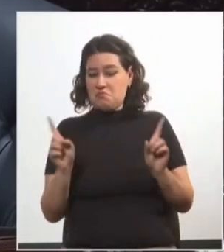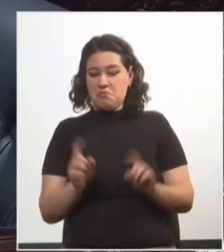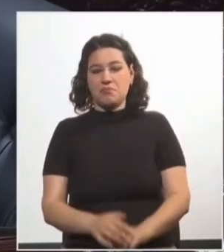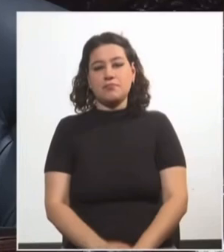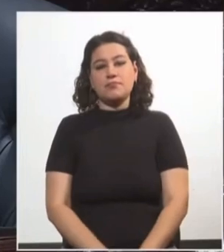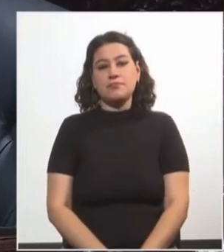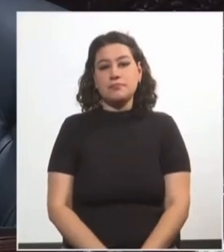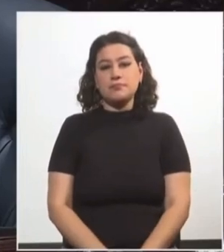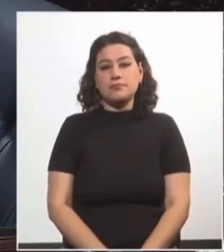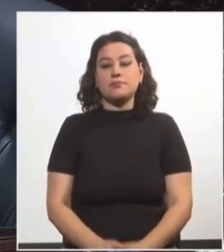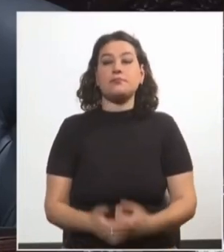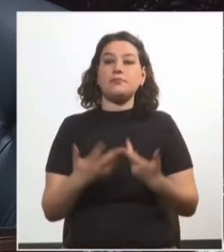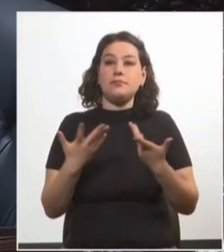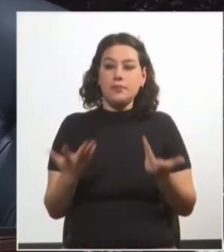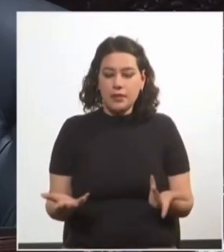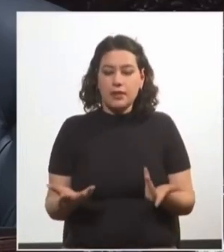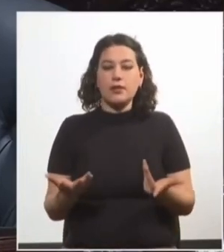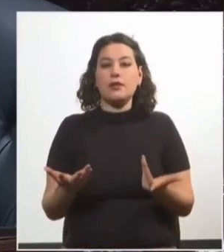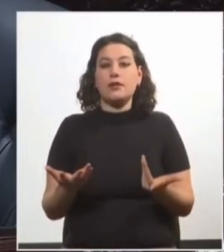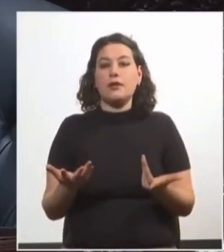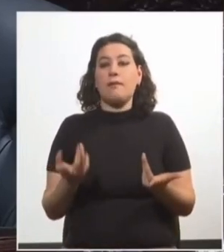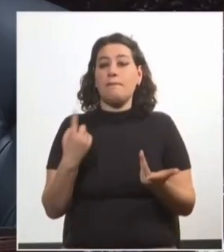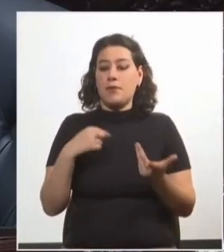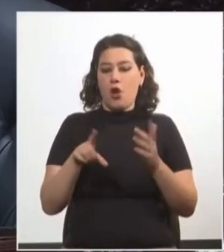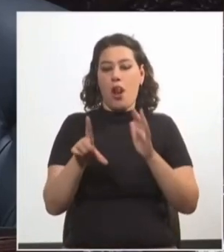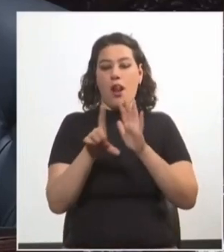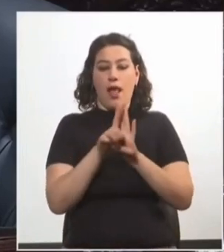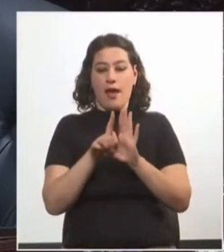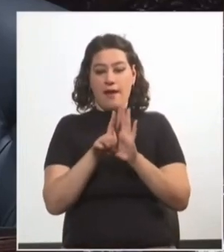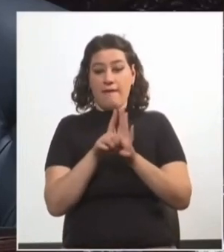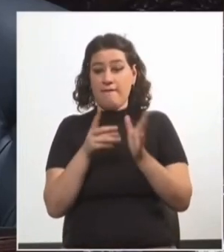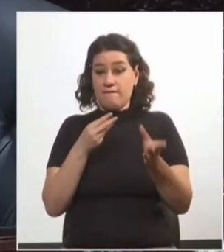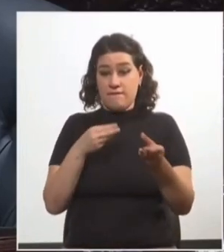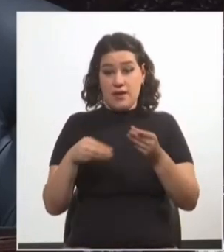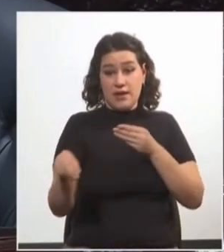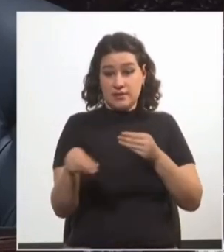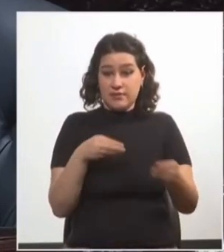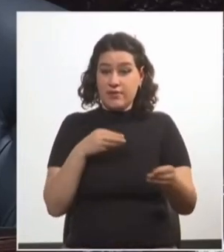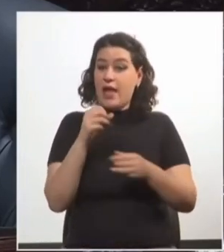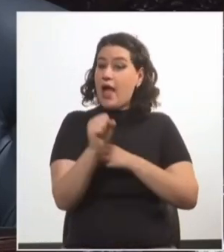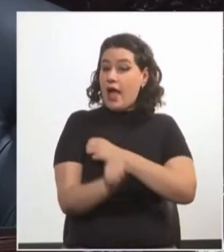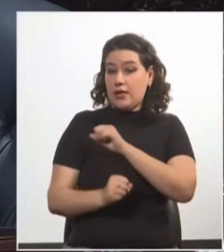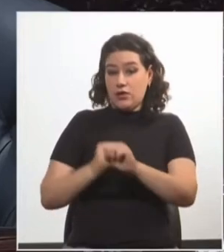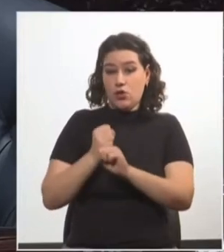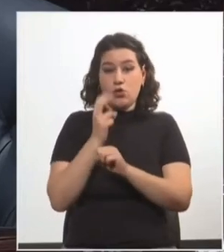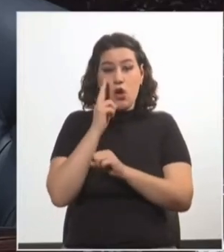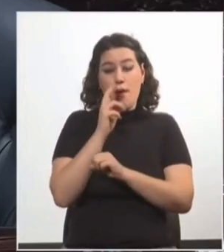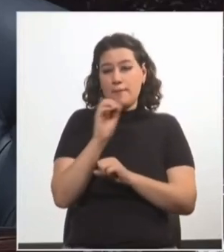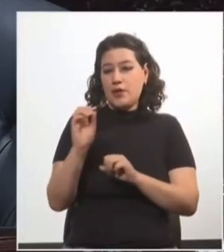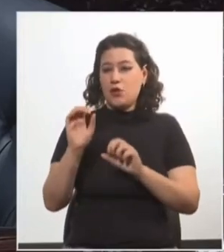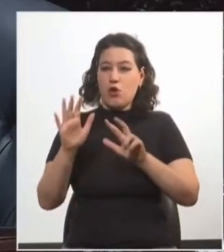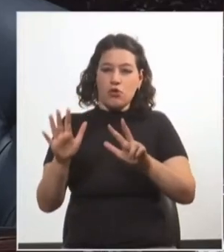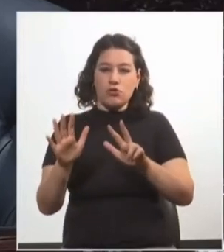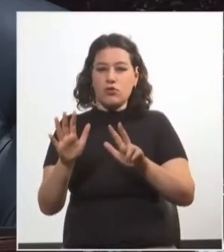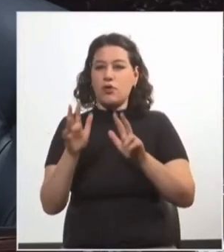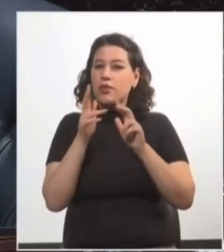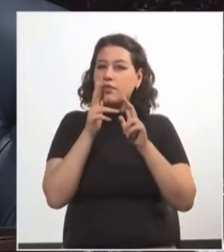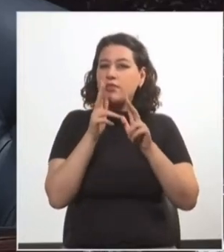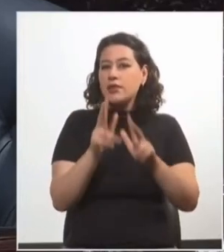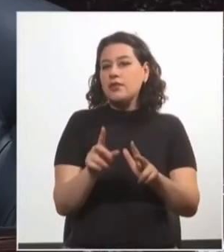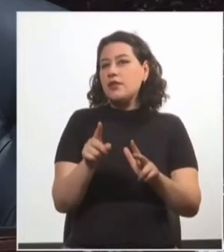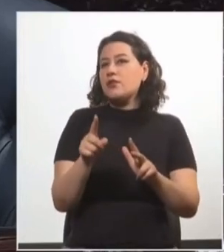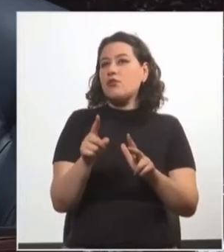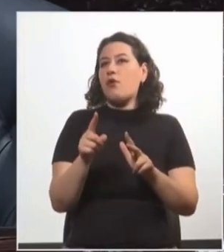Sin embargo, se pone de manifiesto que la ley de flexibilización del año 2008 es una de las madres de